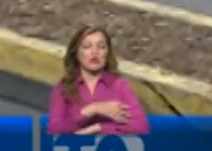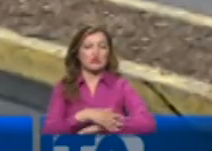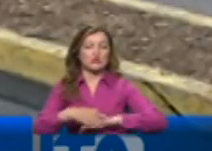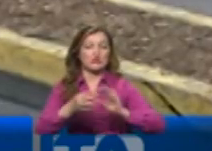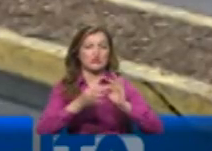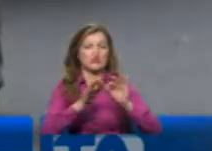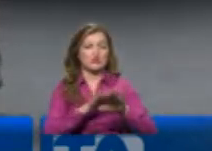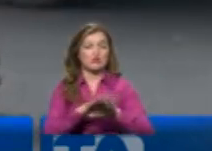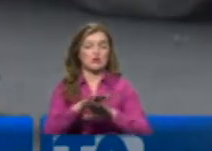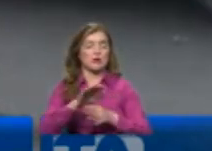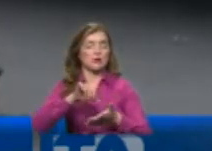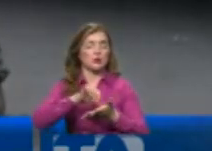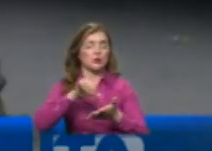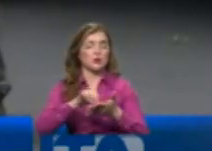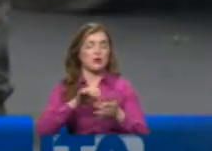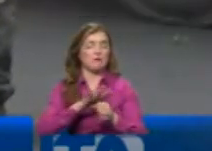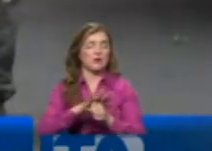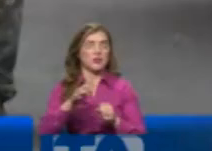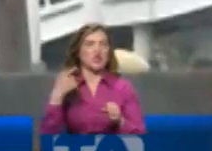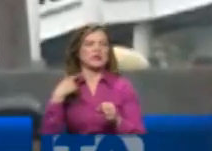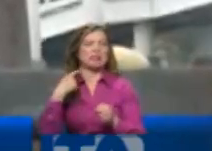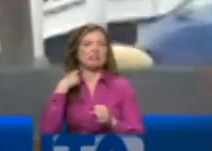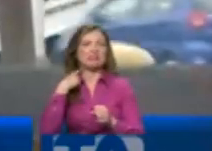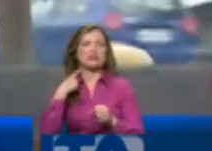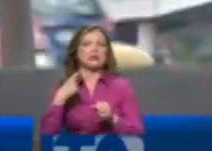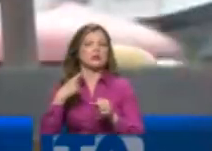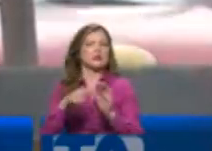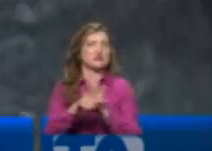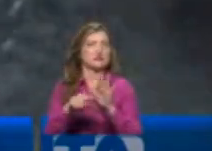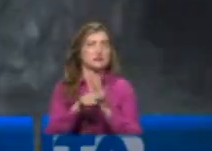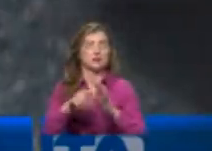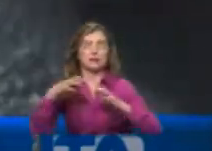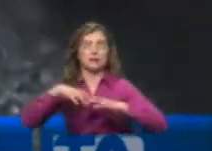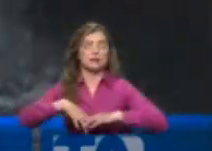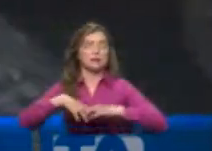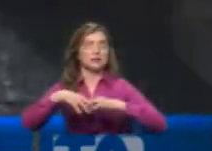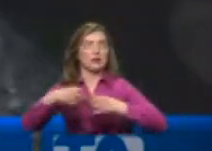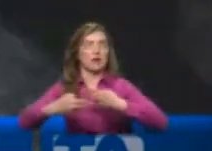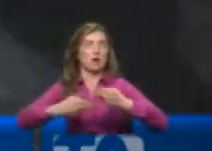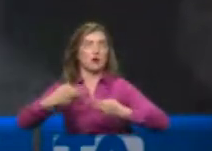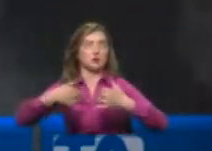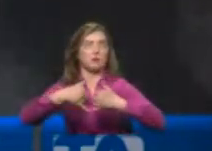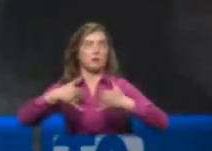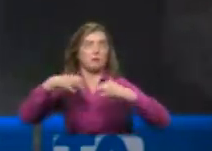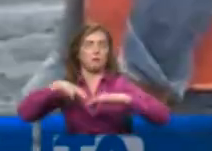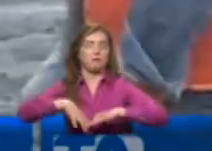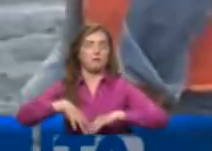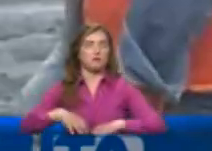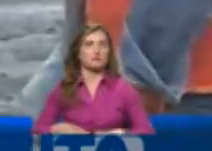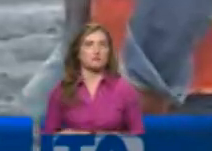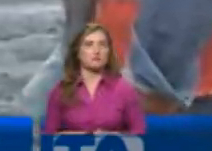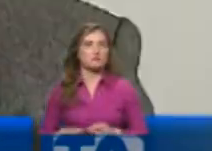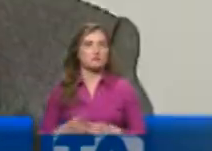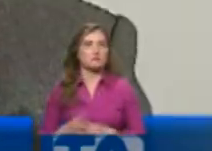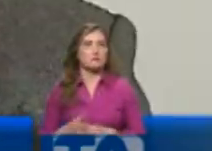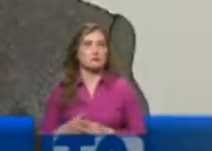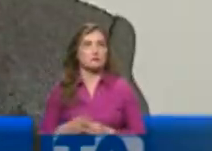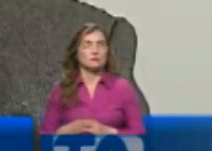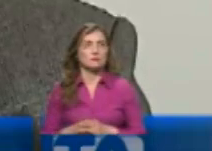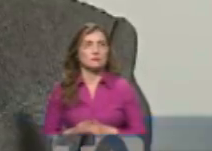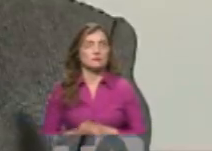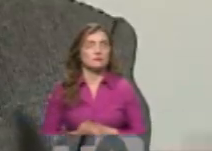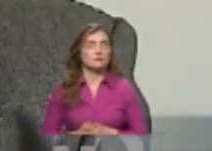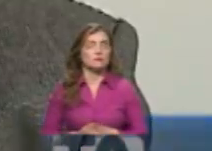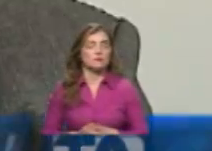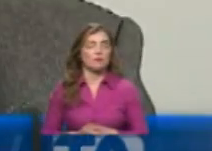de las calles de la ciudad, que va de la mano de la medida anunciada hoy no circula, afecten al comercio de la capital. Lo importante